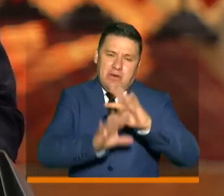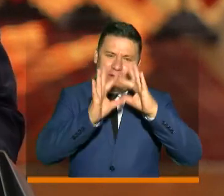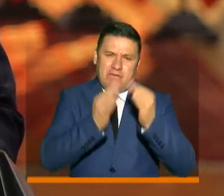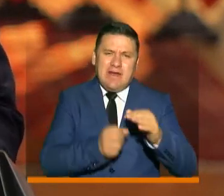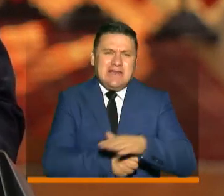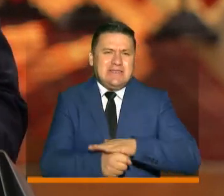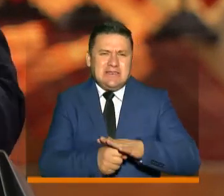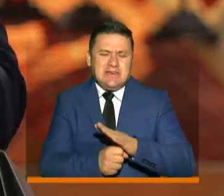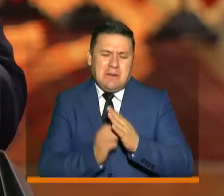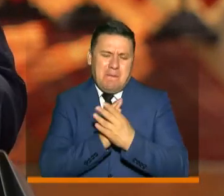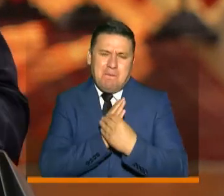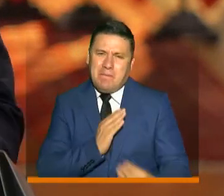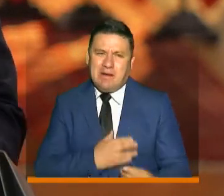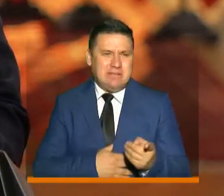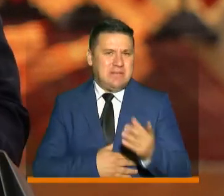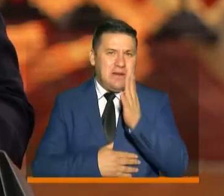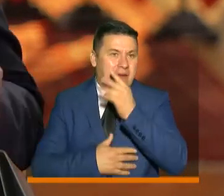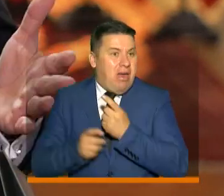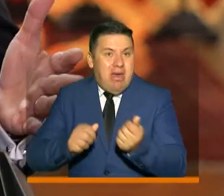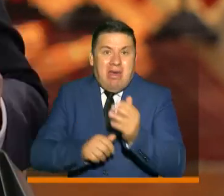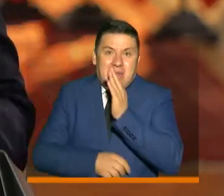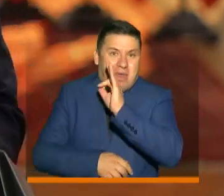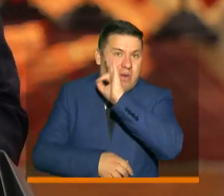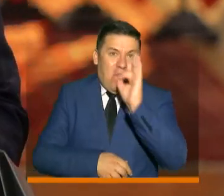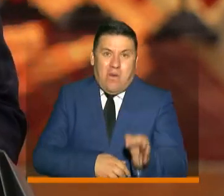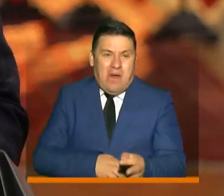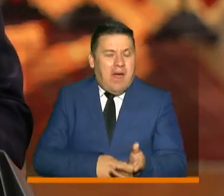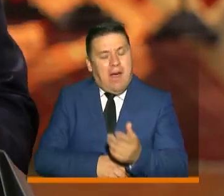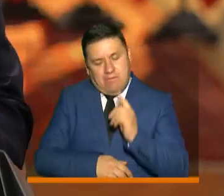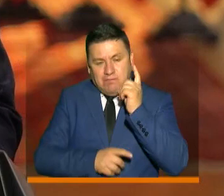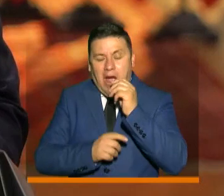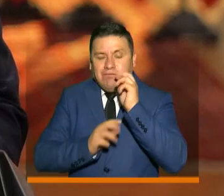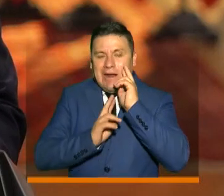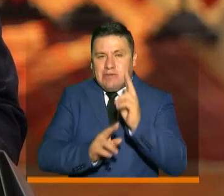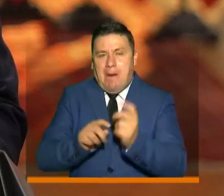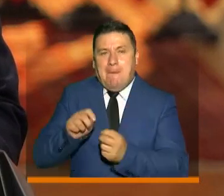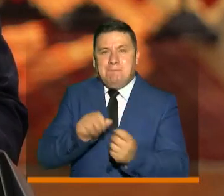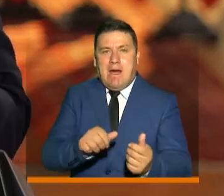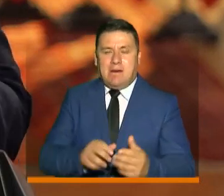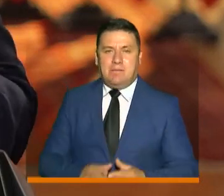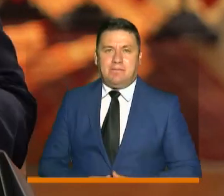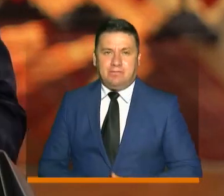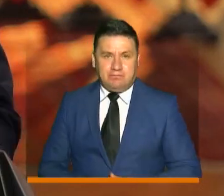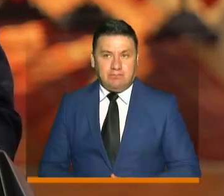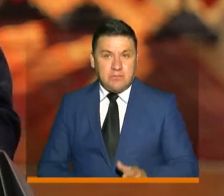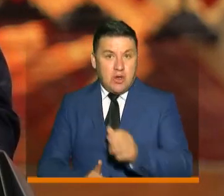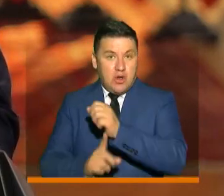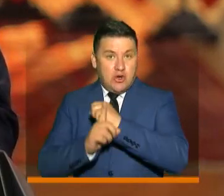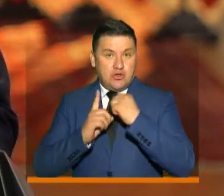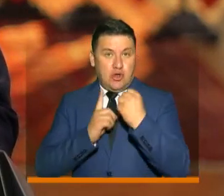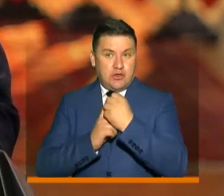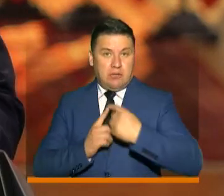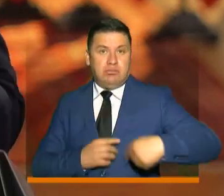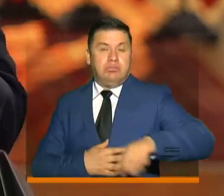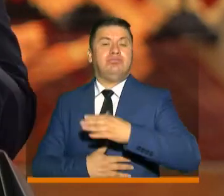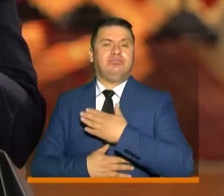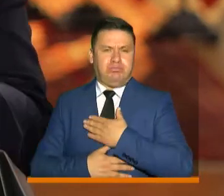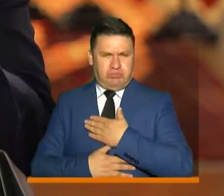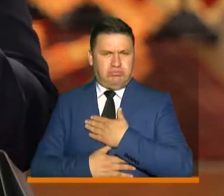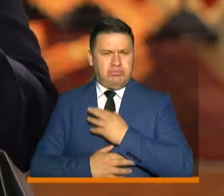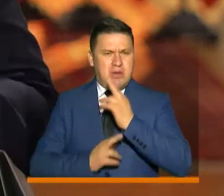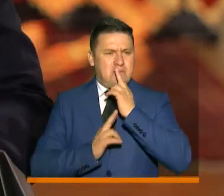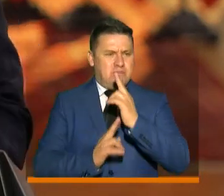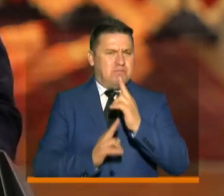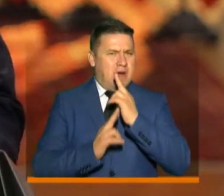situación de pobreza que no recibían ningún alivio por parte del estado y la sociedad entera también ha